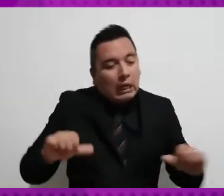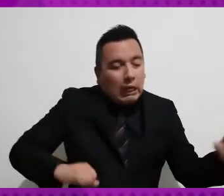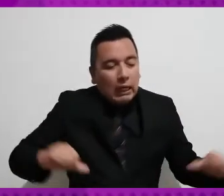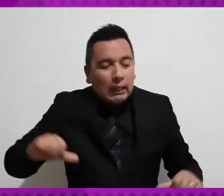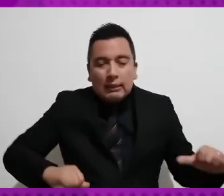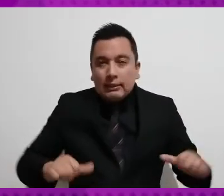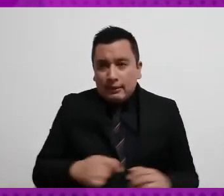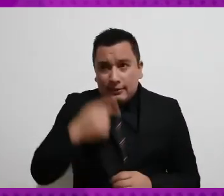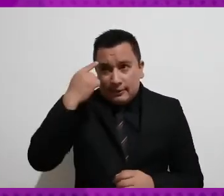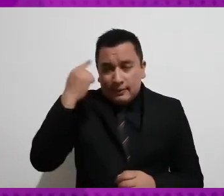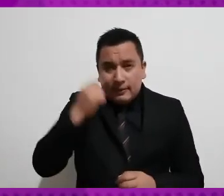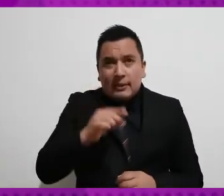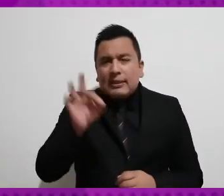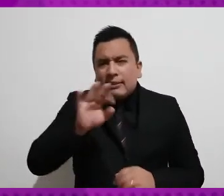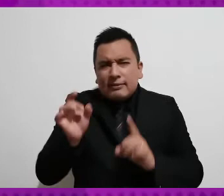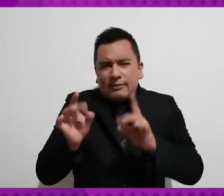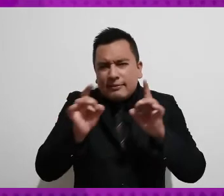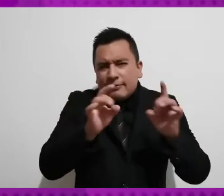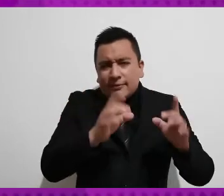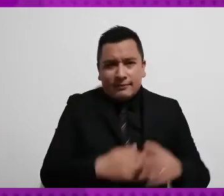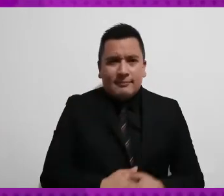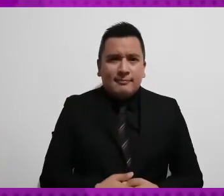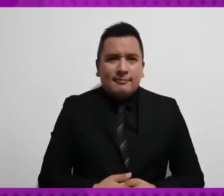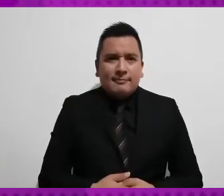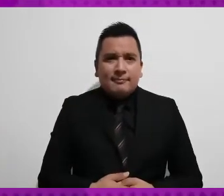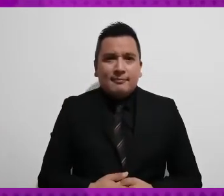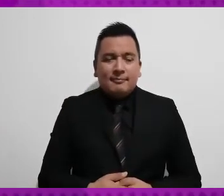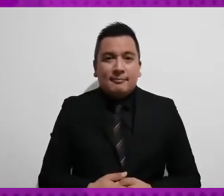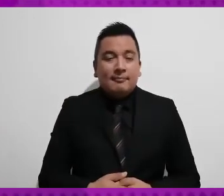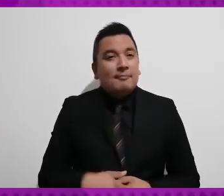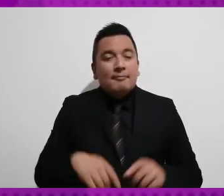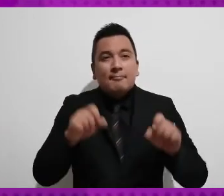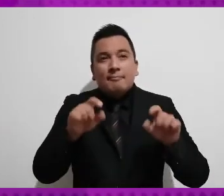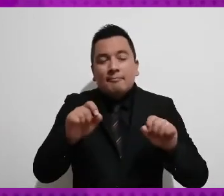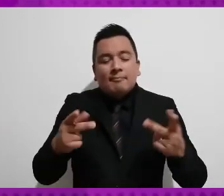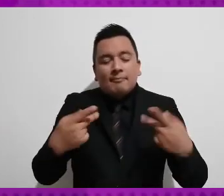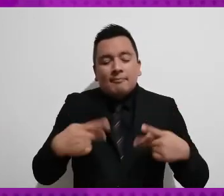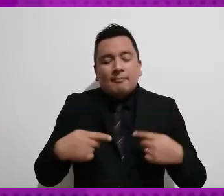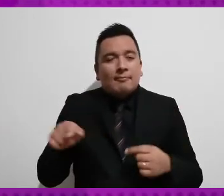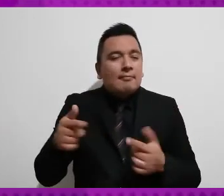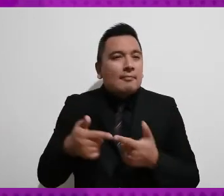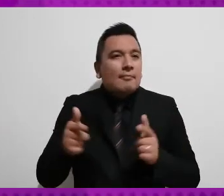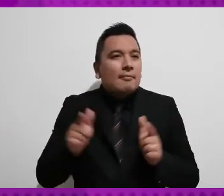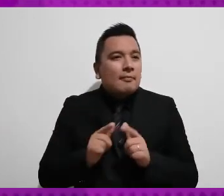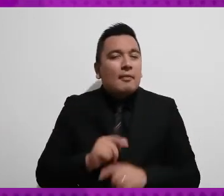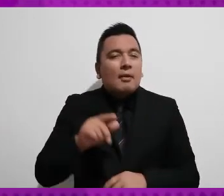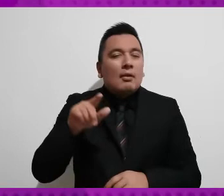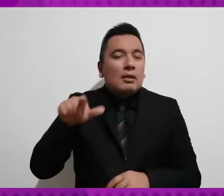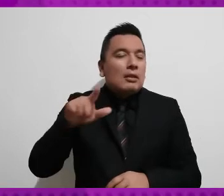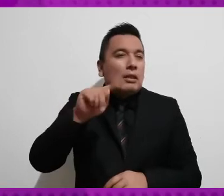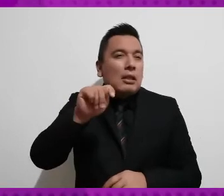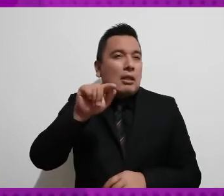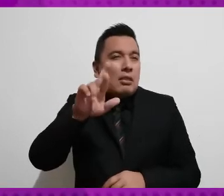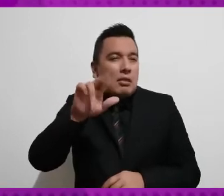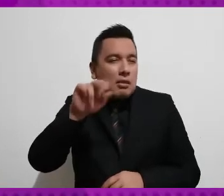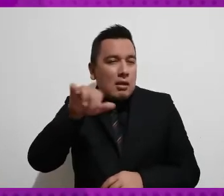diferentes situaciones que se pueden presentar, incluido el voto de personas trans. Y entonces,